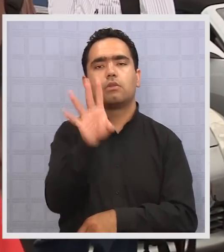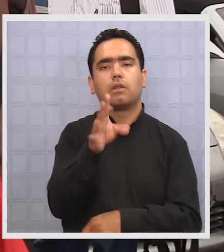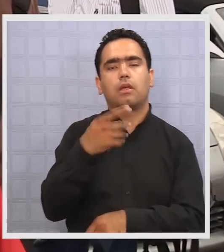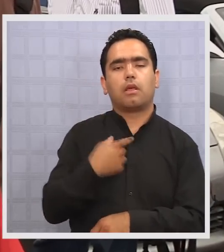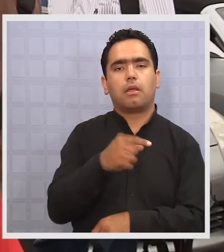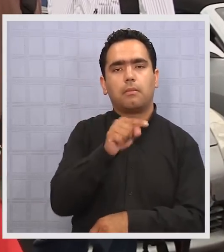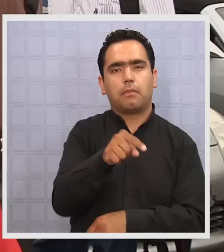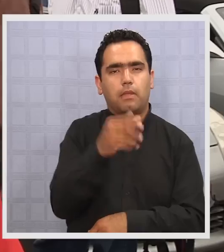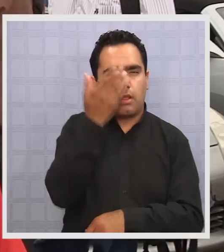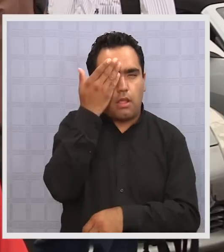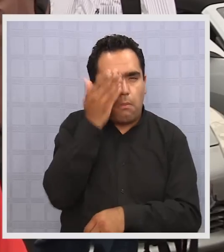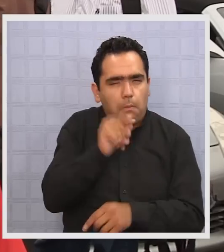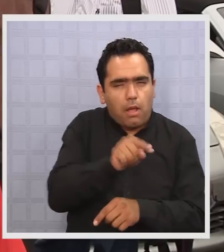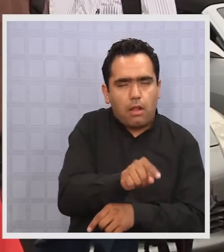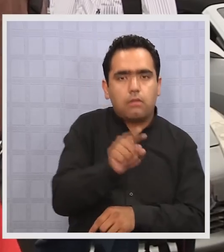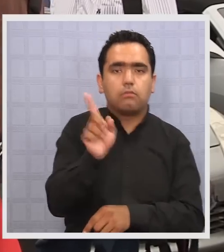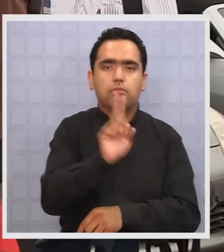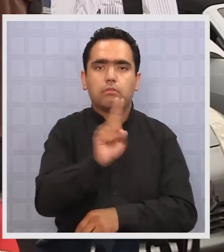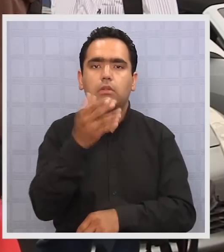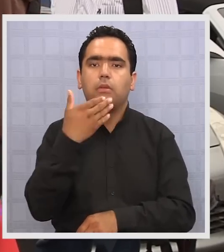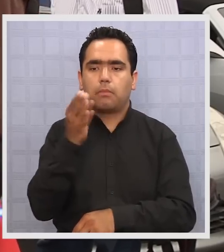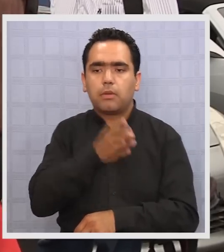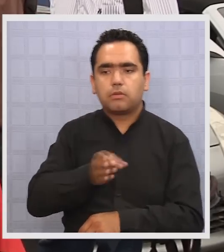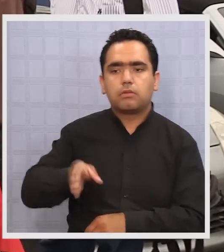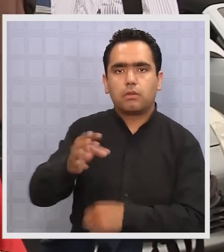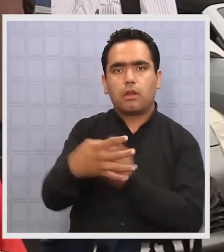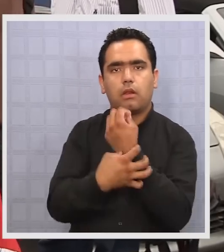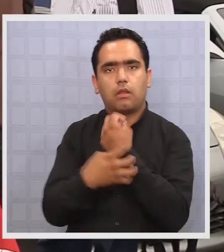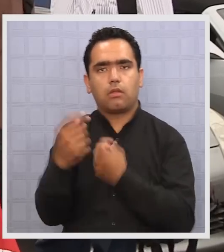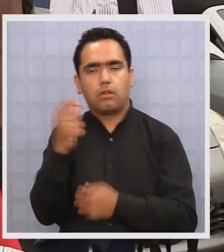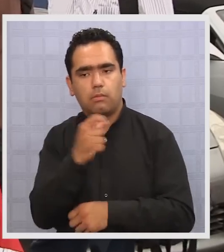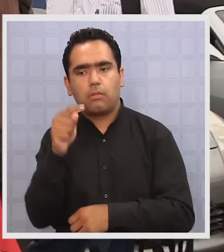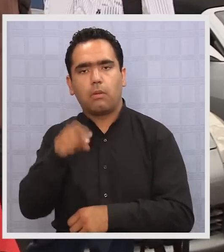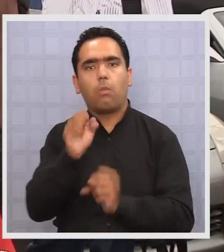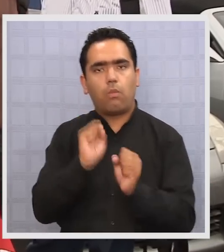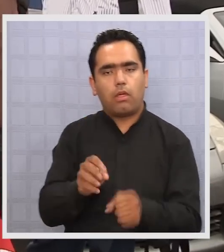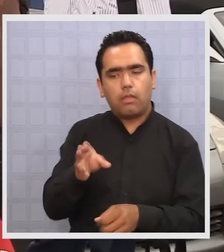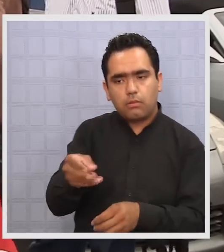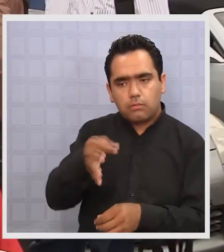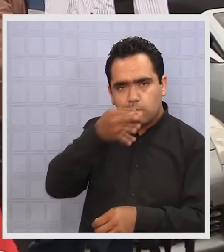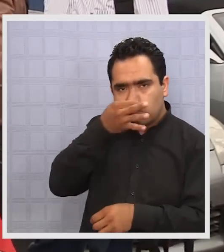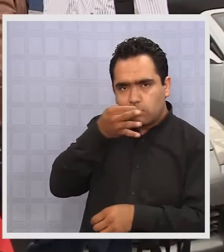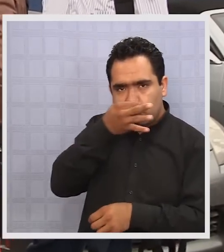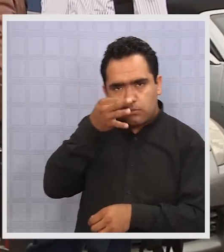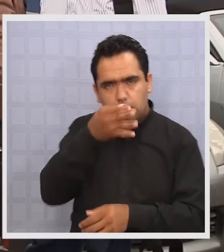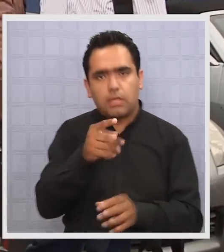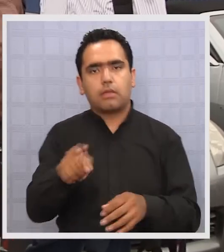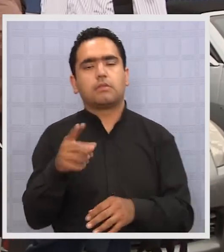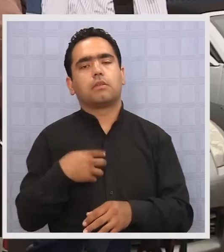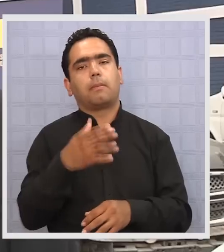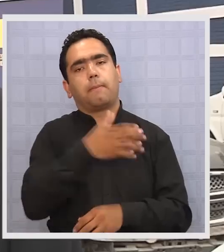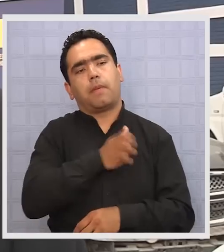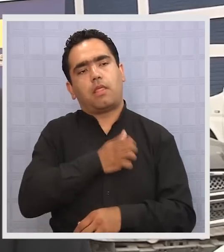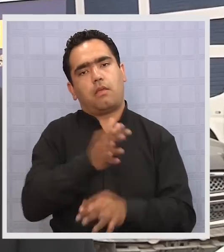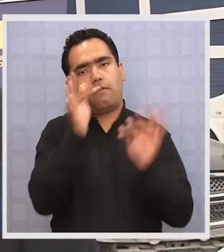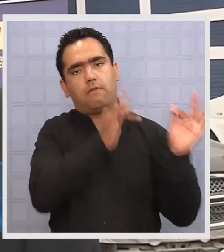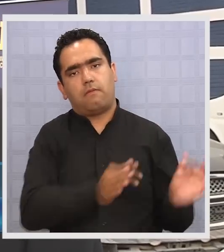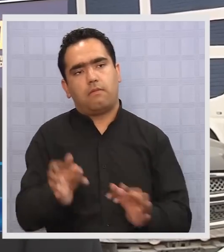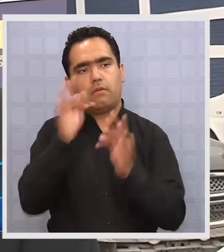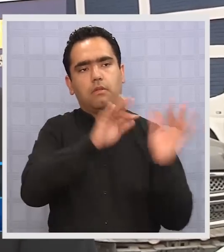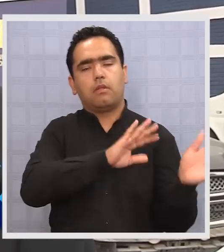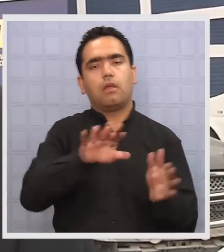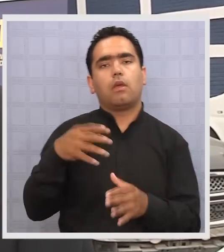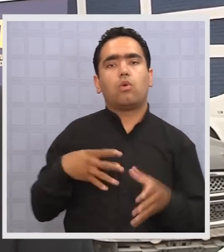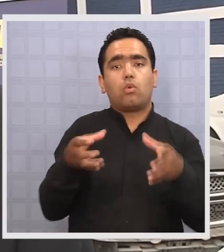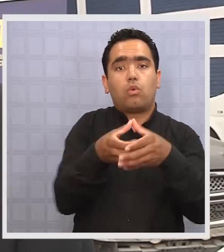a lo criminal, sino que también de que la gente de nuestra región pueda consumir esto, así que por lo tanto, nuevamente una felicitación a la PDI. En esta oportunidad fueron los